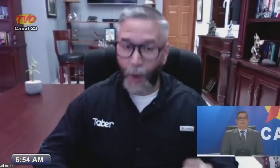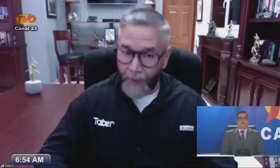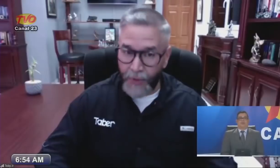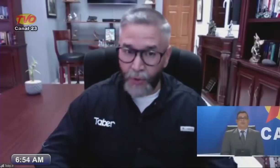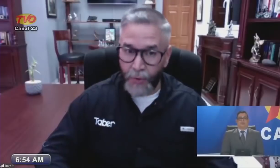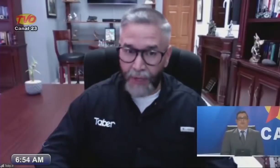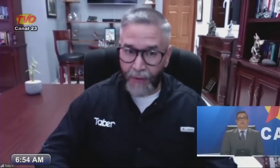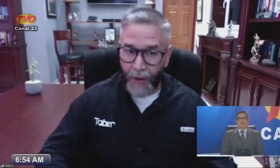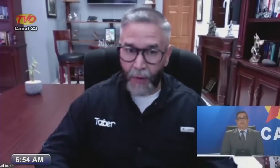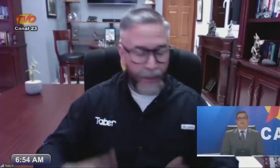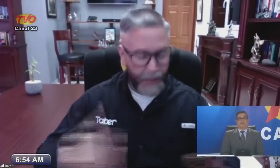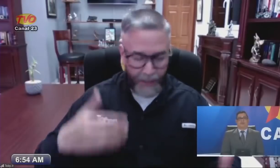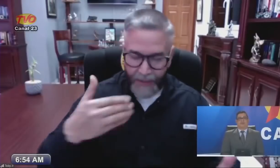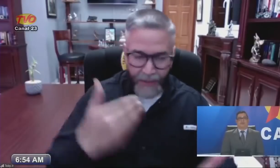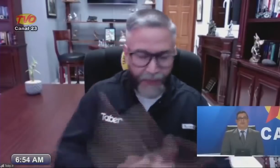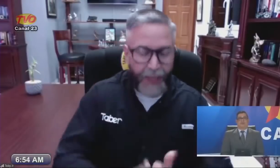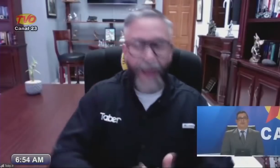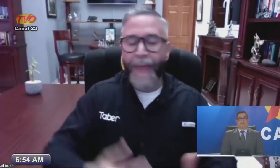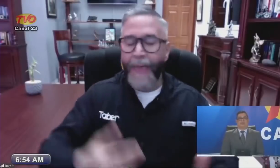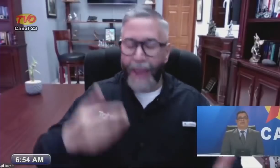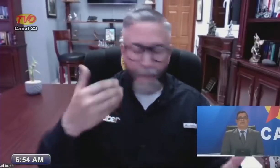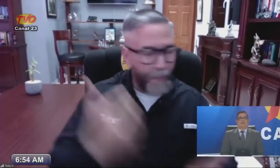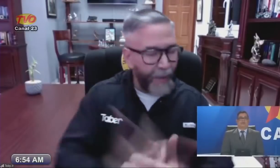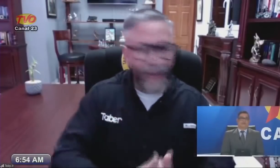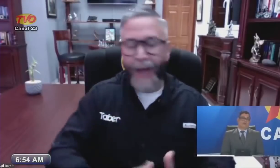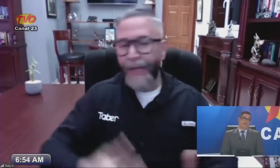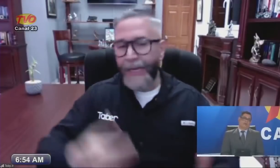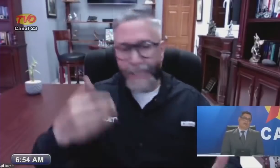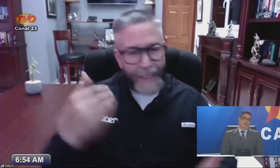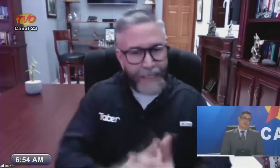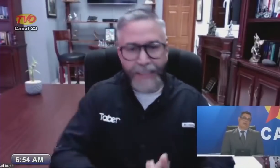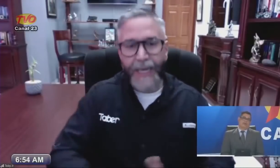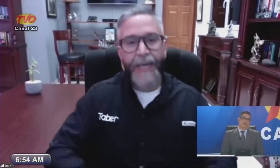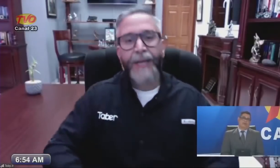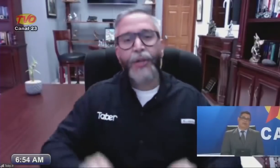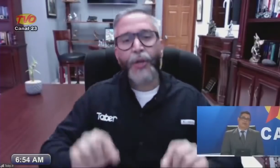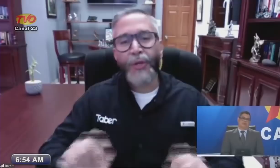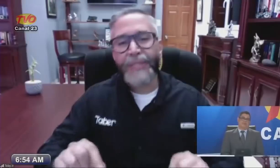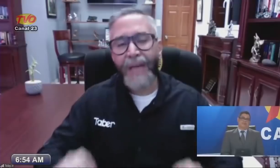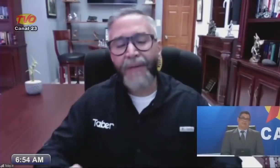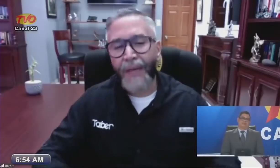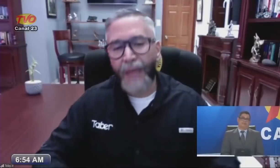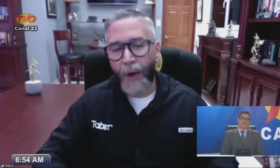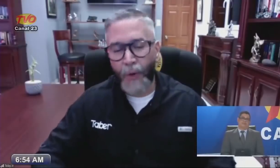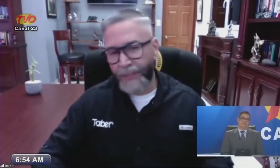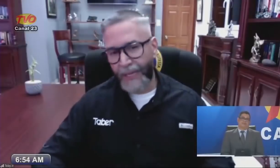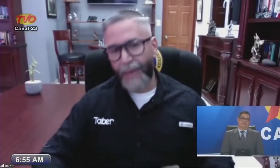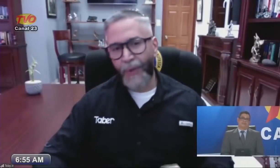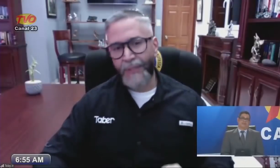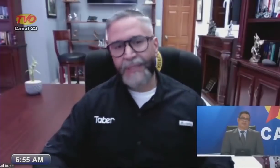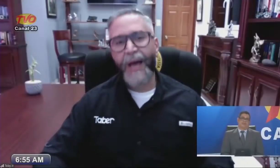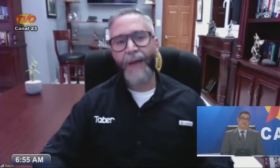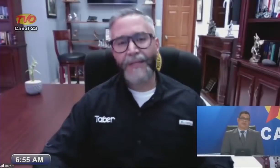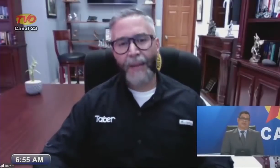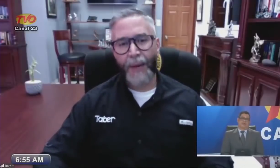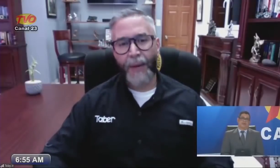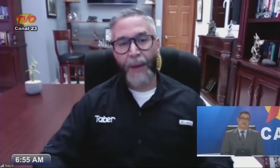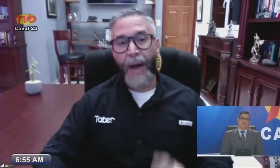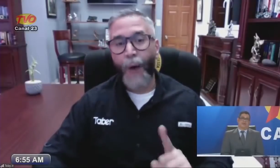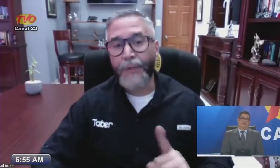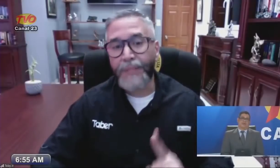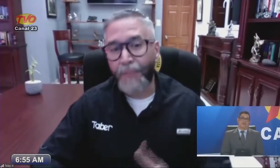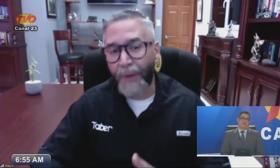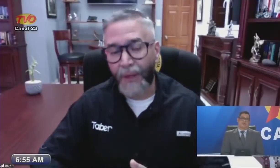lo es la obtención de un trabajo diversifique en prenda inicie dios sabe de qué cosas tenemos necesidades de la